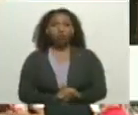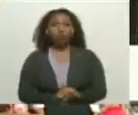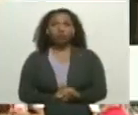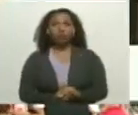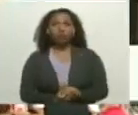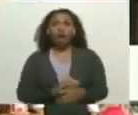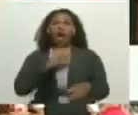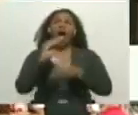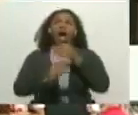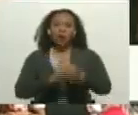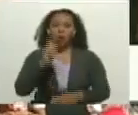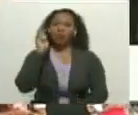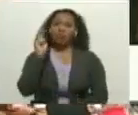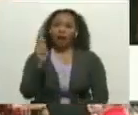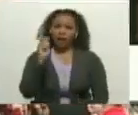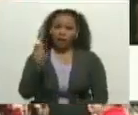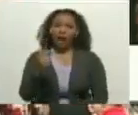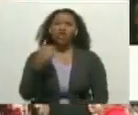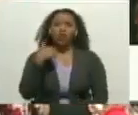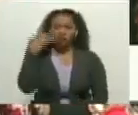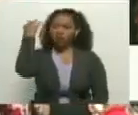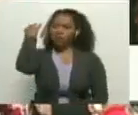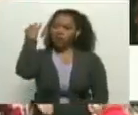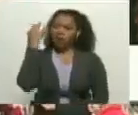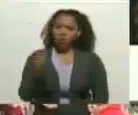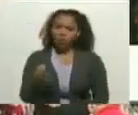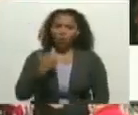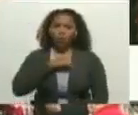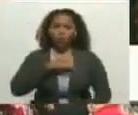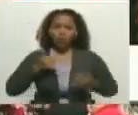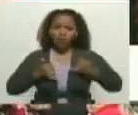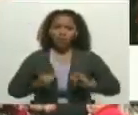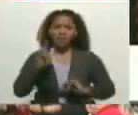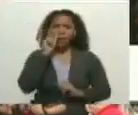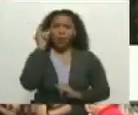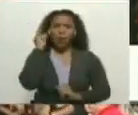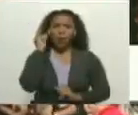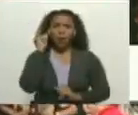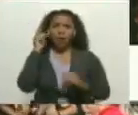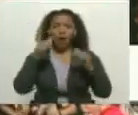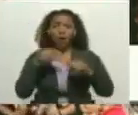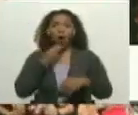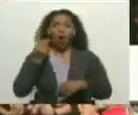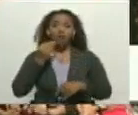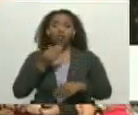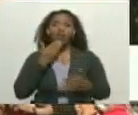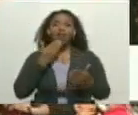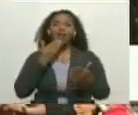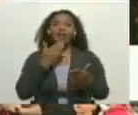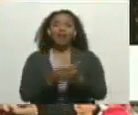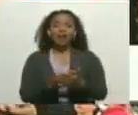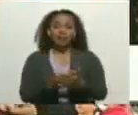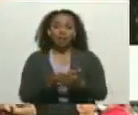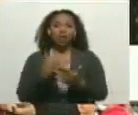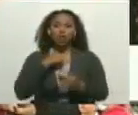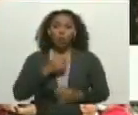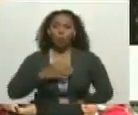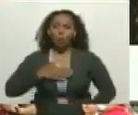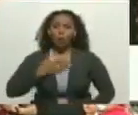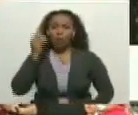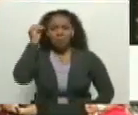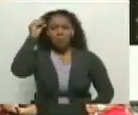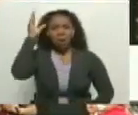Hagamos esta tarea y estoy seguro que nuestros hijos y nuestras hijas y estos jóvenes nos van a agradecer porque nosotros seremos capaces